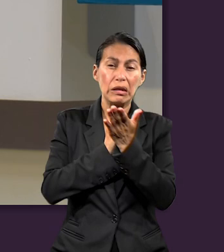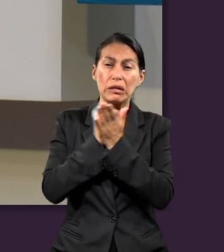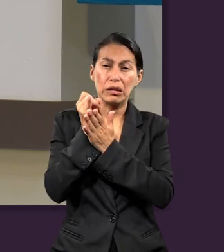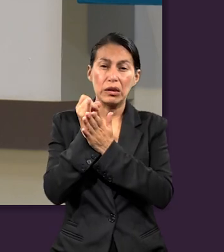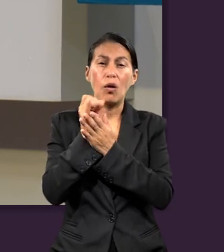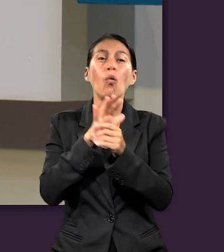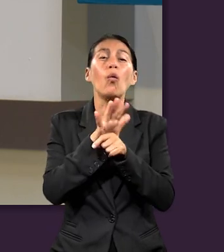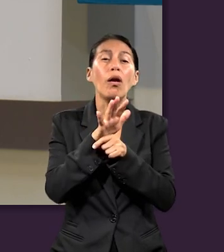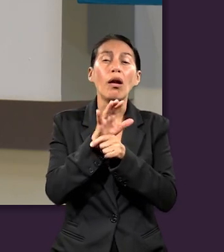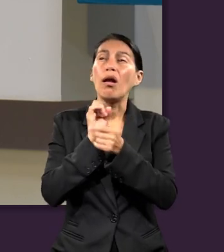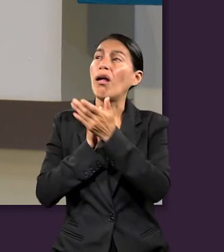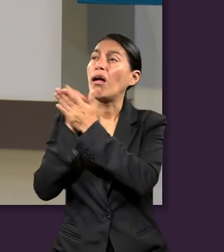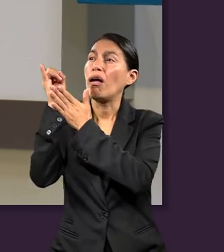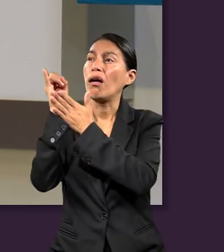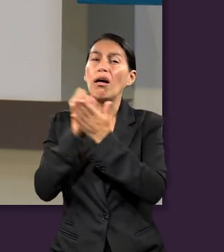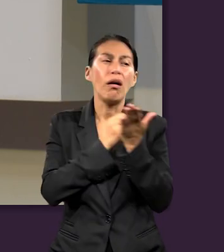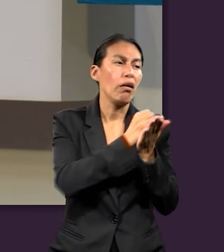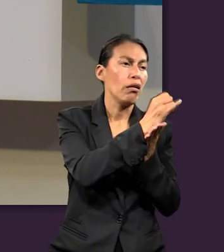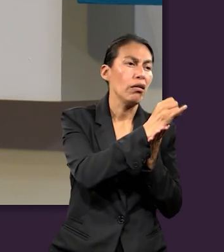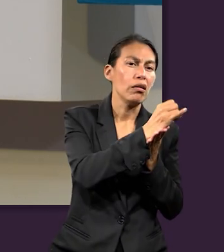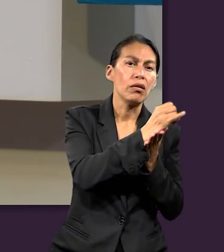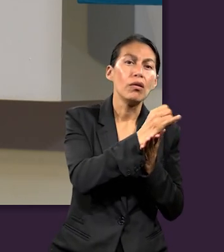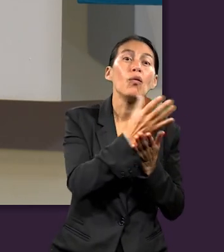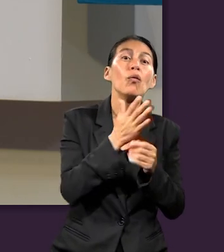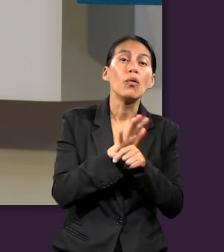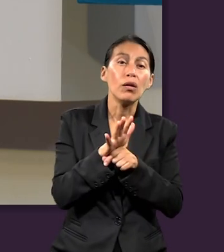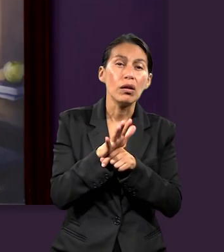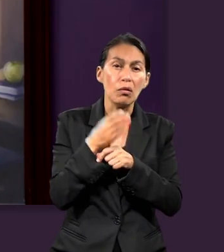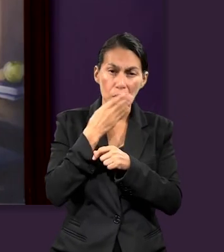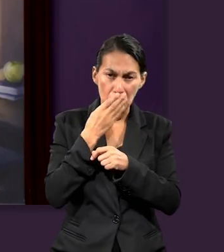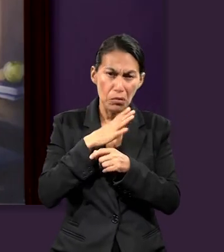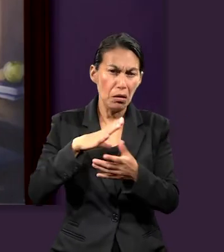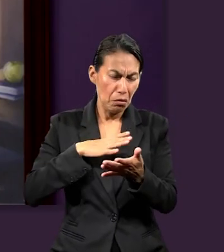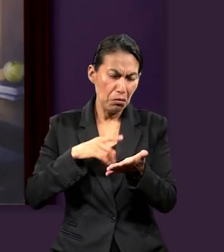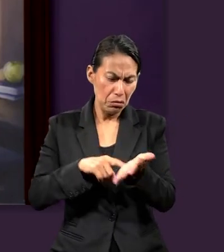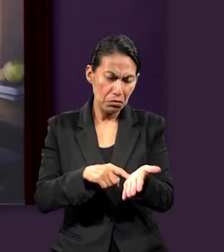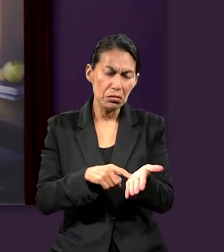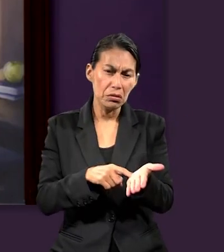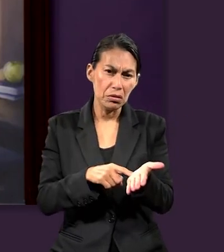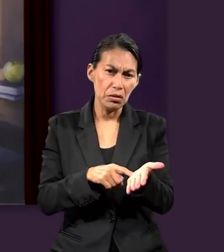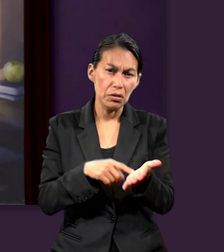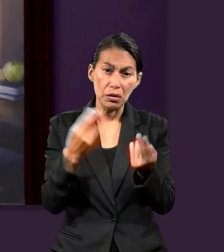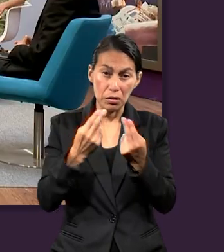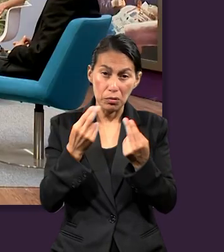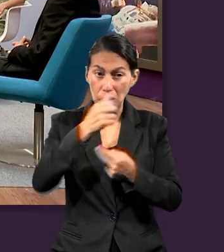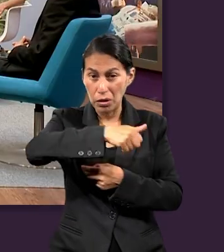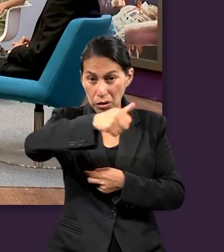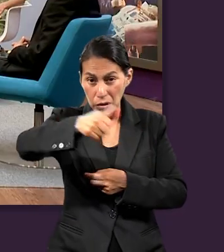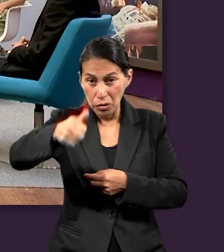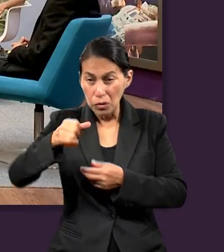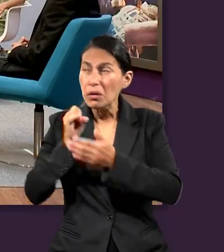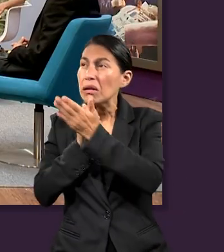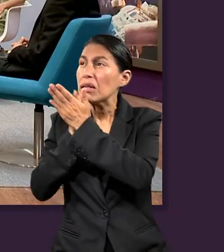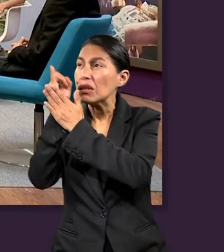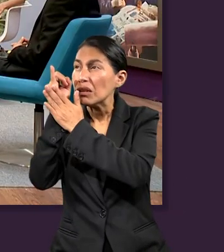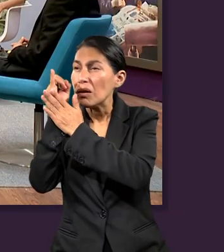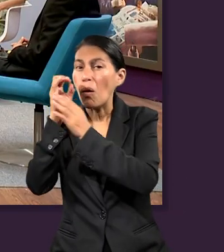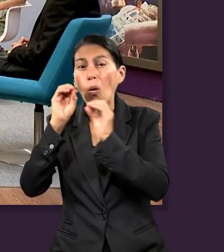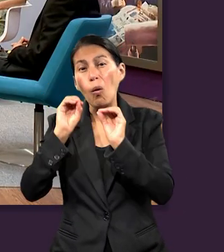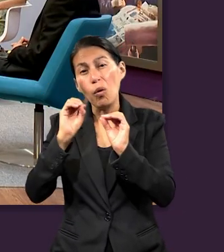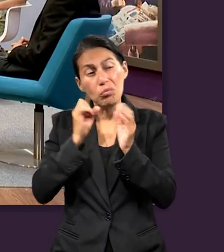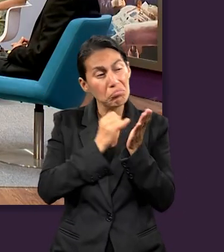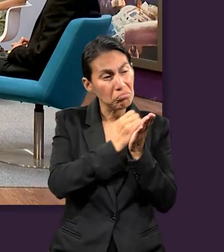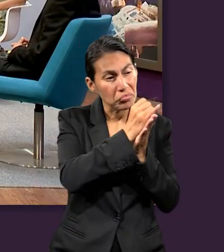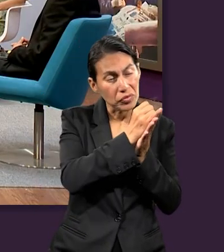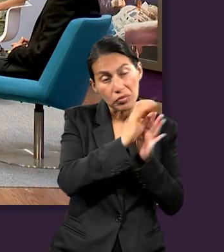de un bando o de otro bando es algo importante que un mensaje que en la Biblia encontramos constantemente no Entonces